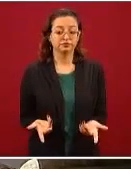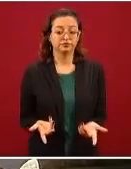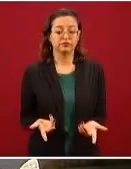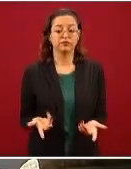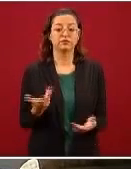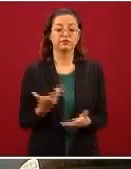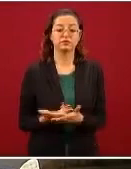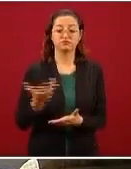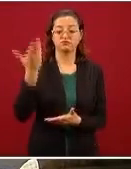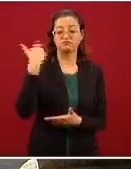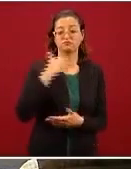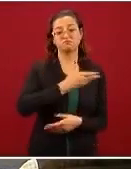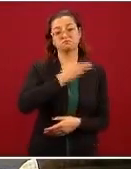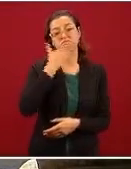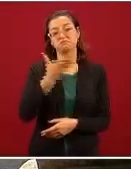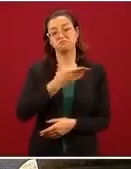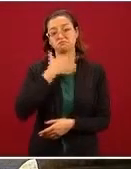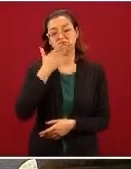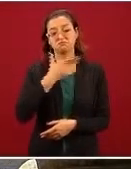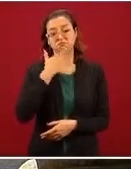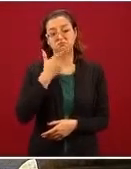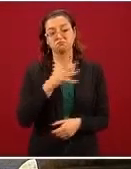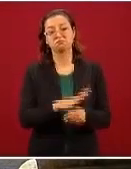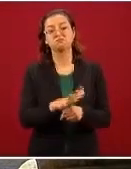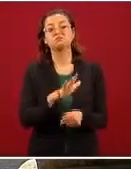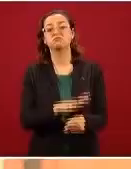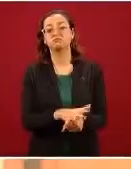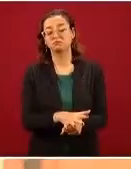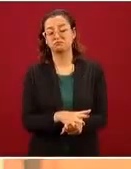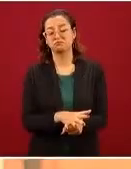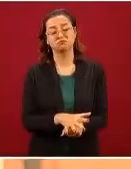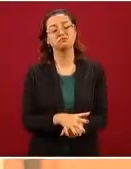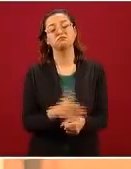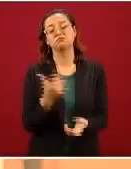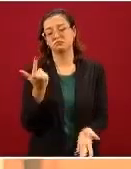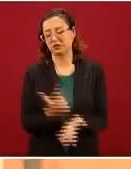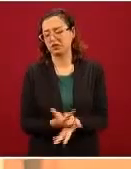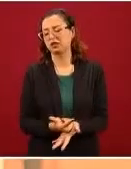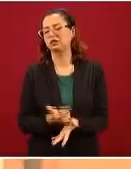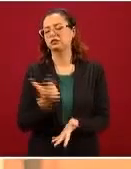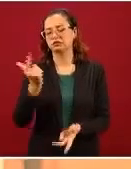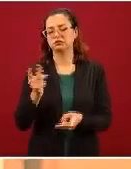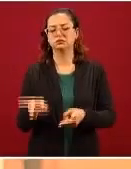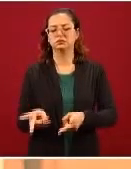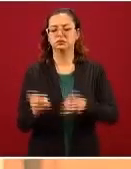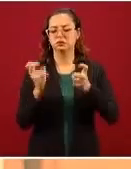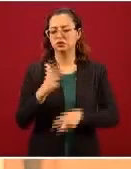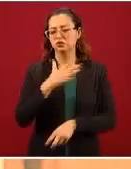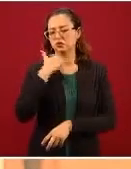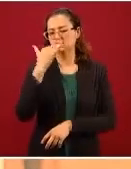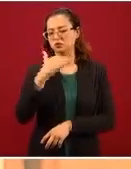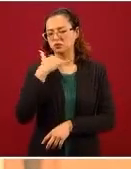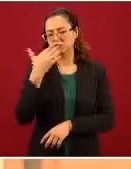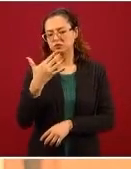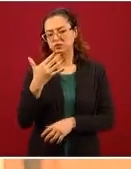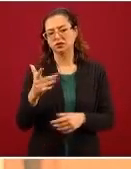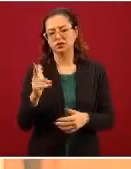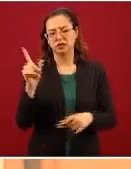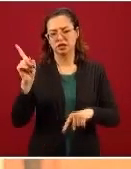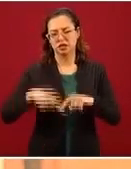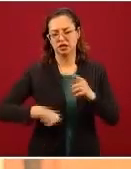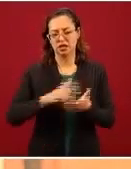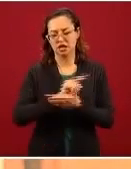que existía, que era realmente un gran robo o una gran corrupción en los puertos. Por eso